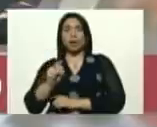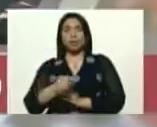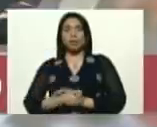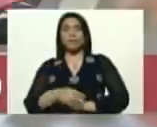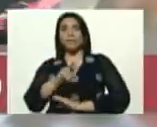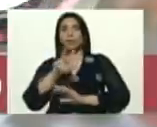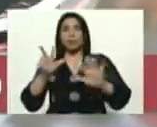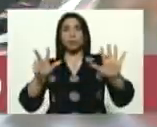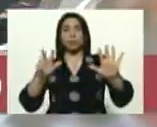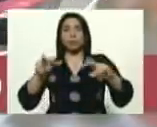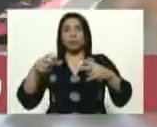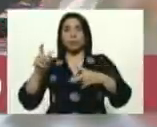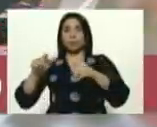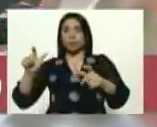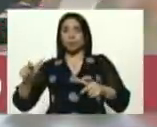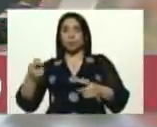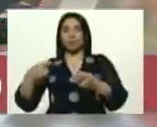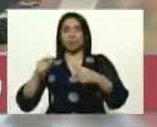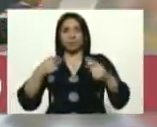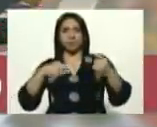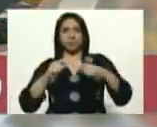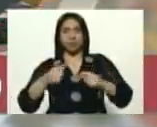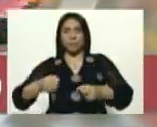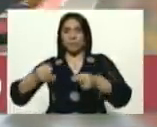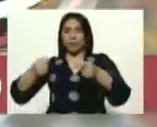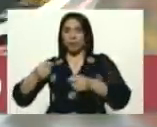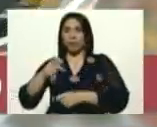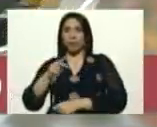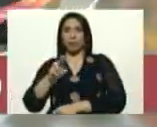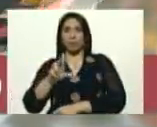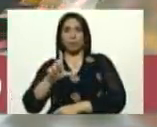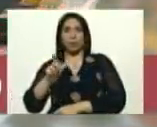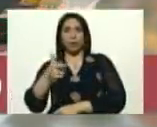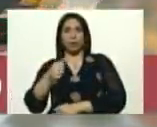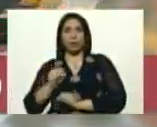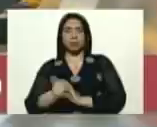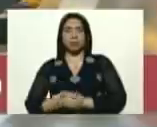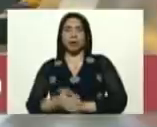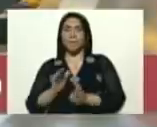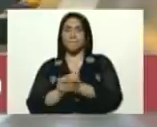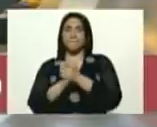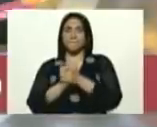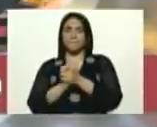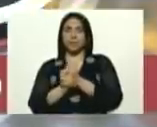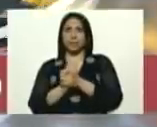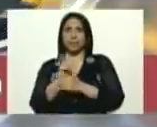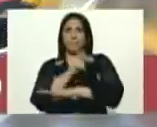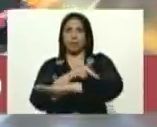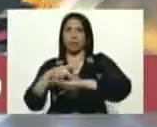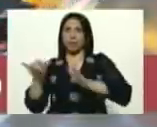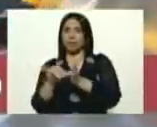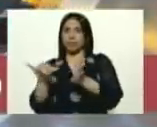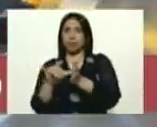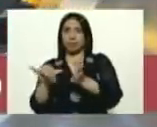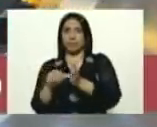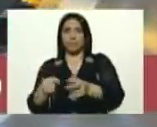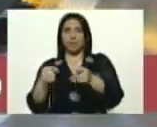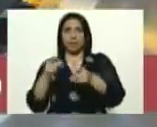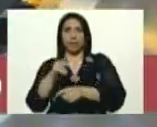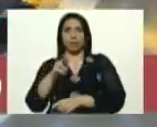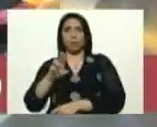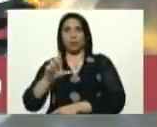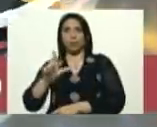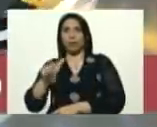28 casos, comerciantes del mercado Las Pulgas, vecinos de las parroquias aledañas del mercado Las